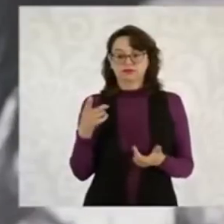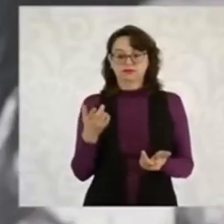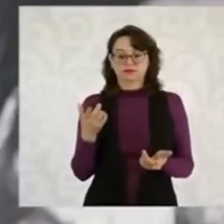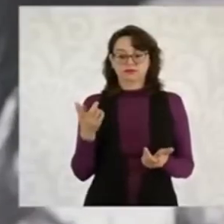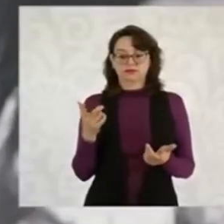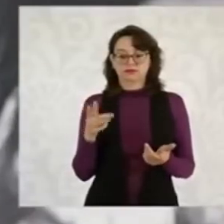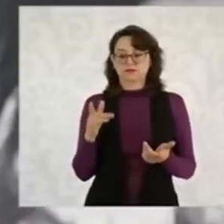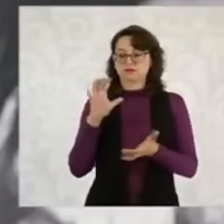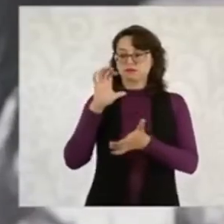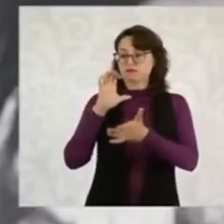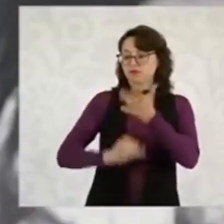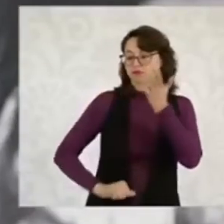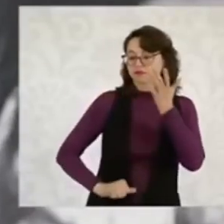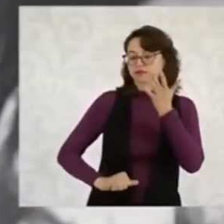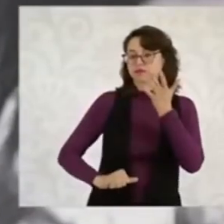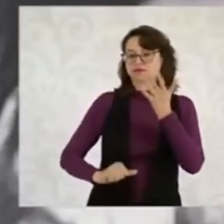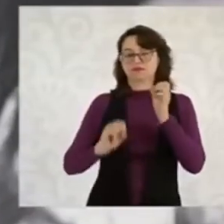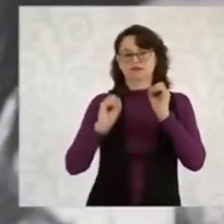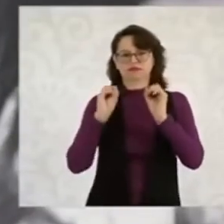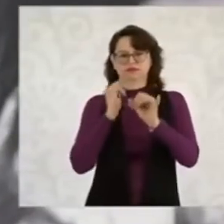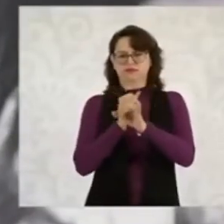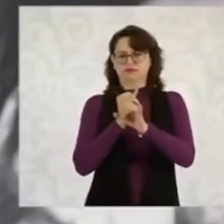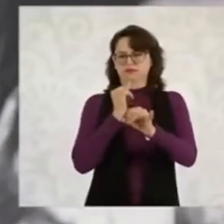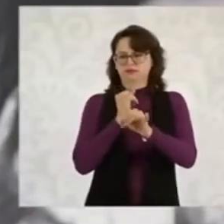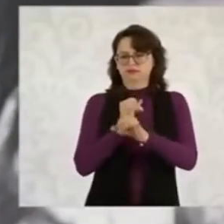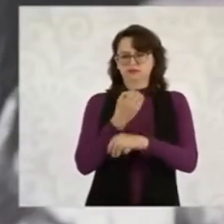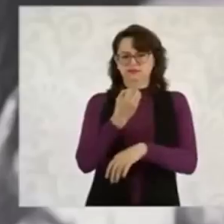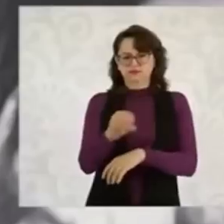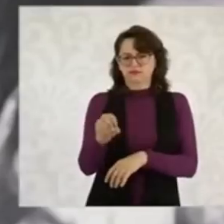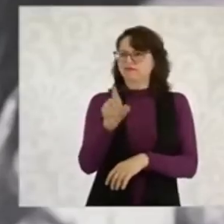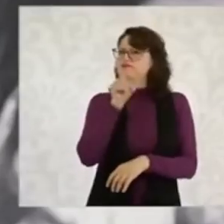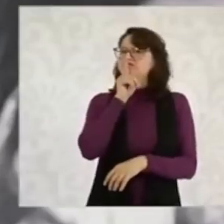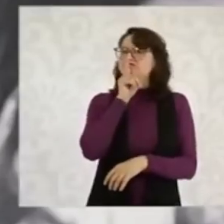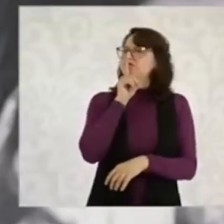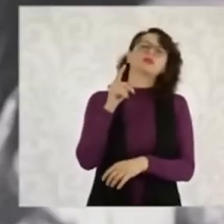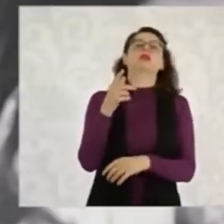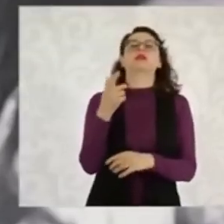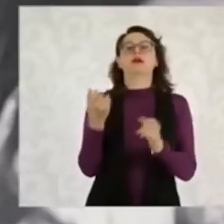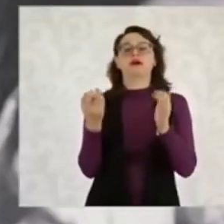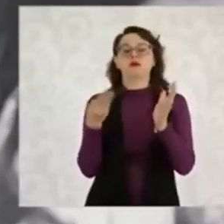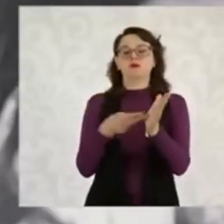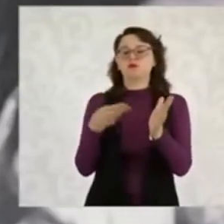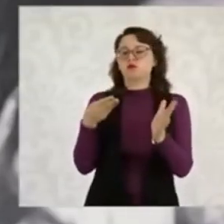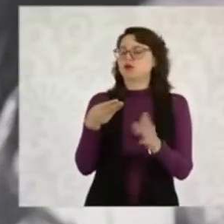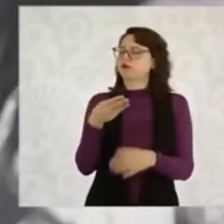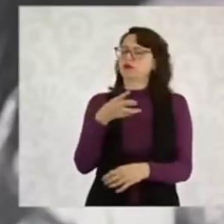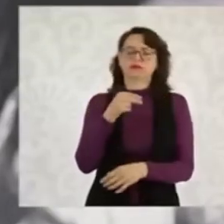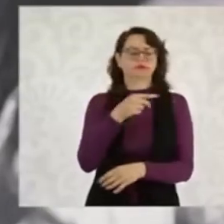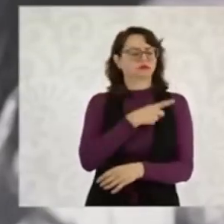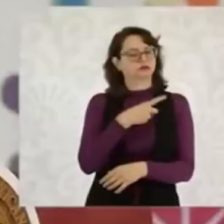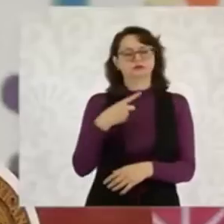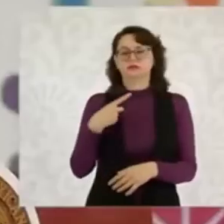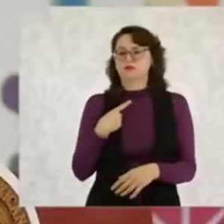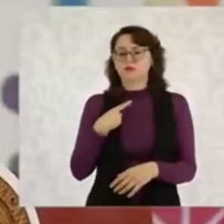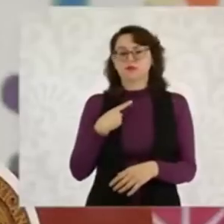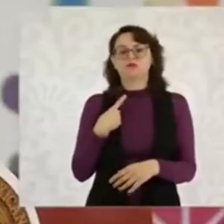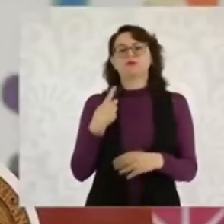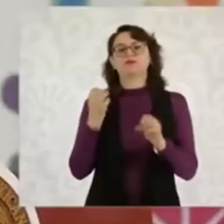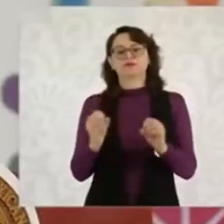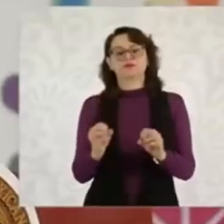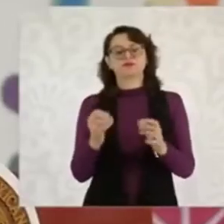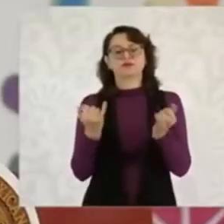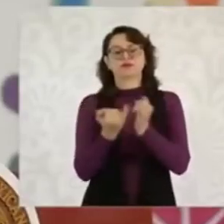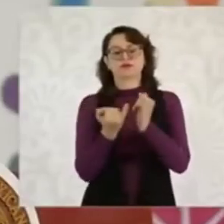para la conexión. Se eliminan además los cobros indebidos y se prohíben prácticas como la simulación